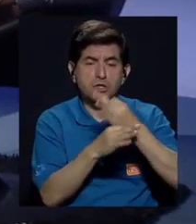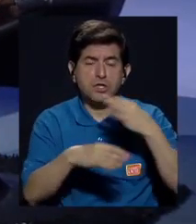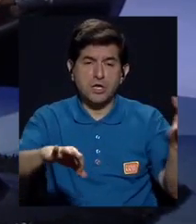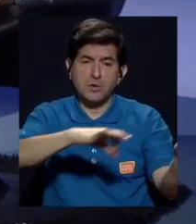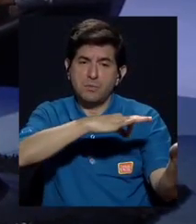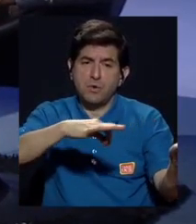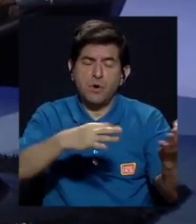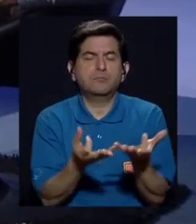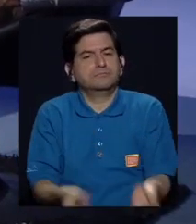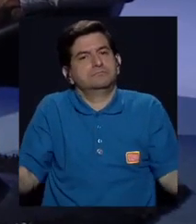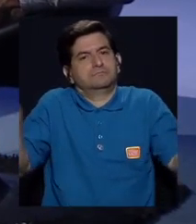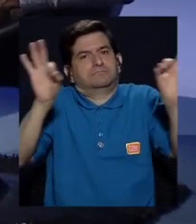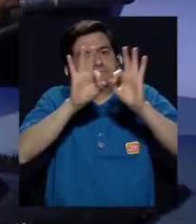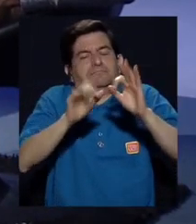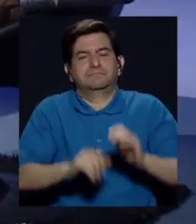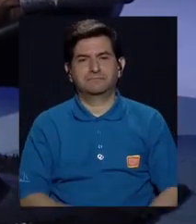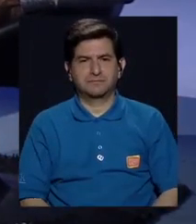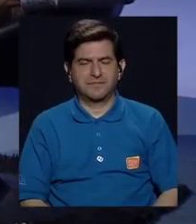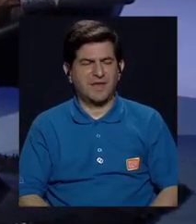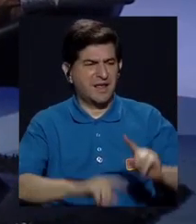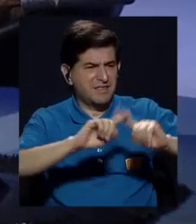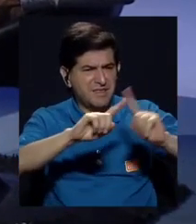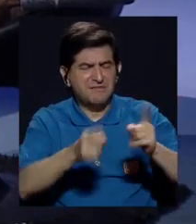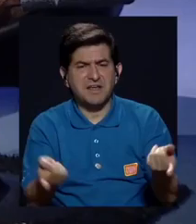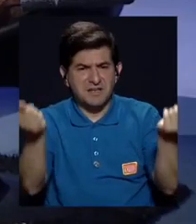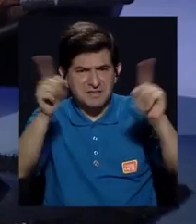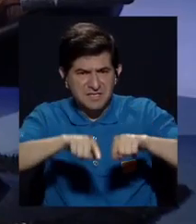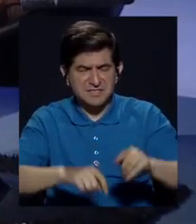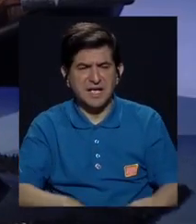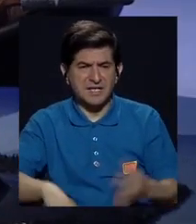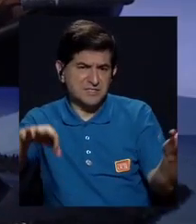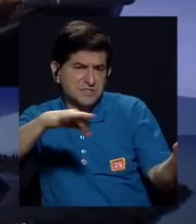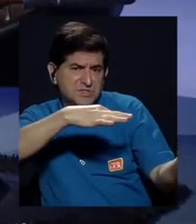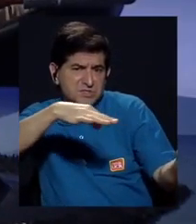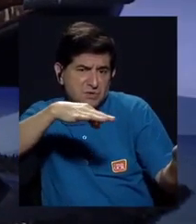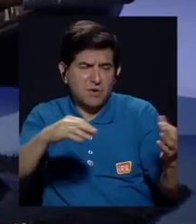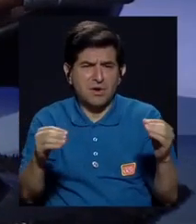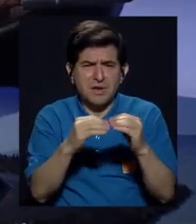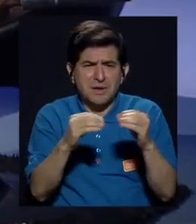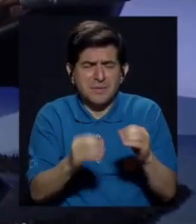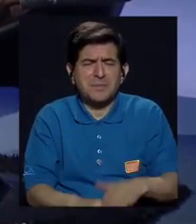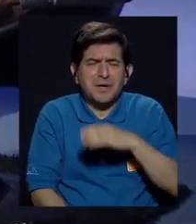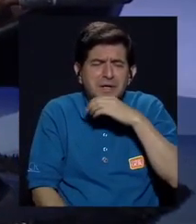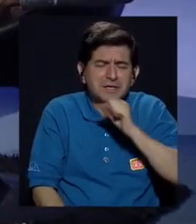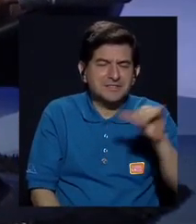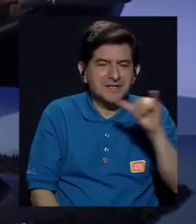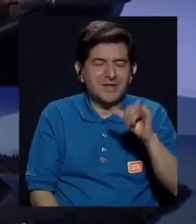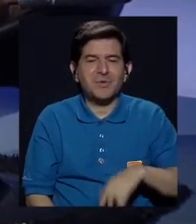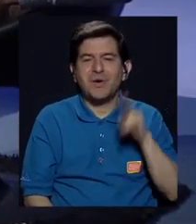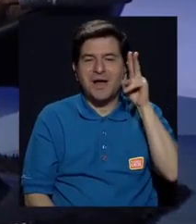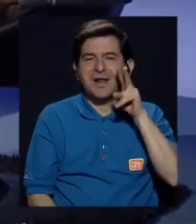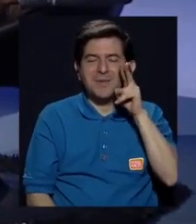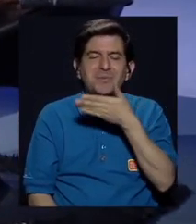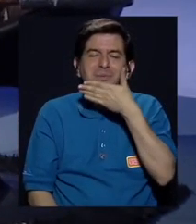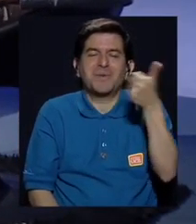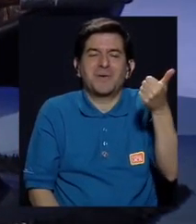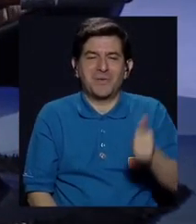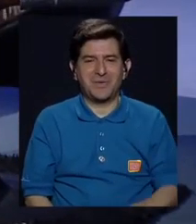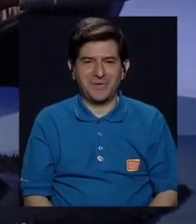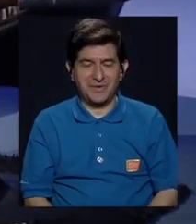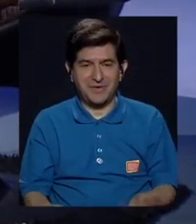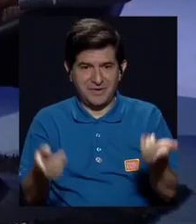muy importante. Sucede en muchos casos que los violines, entre más añejos, como el vino, son mejores. Uh-huh. El